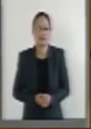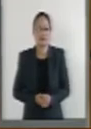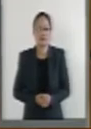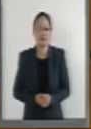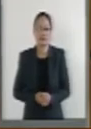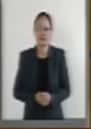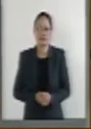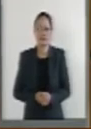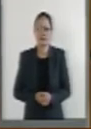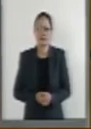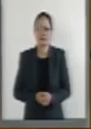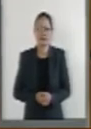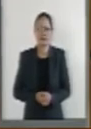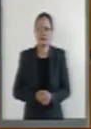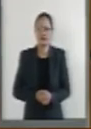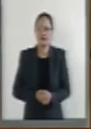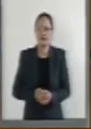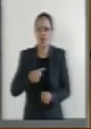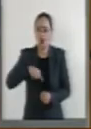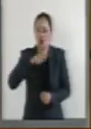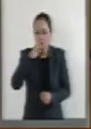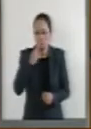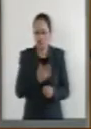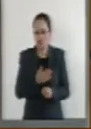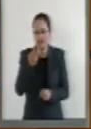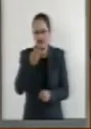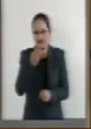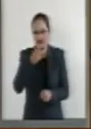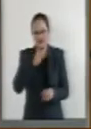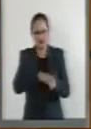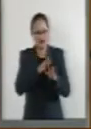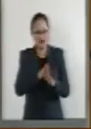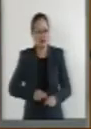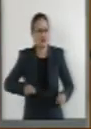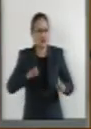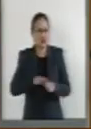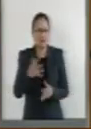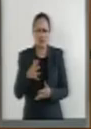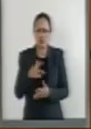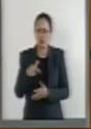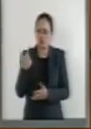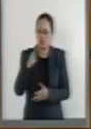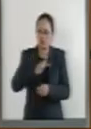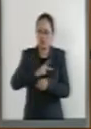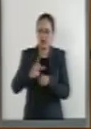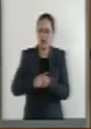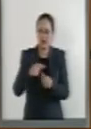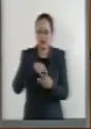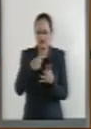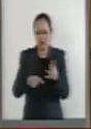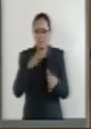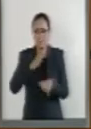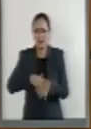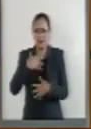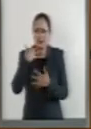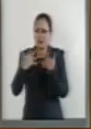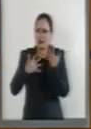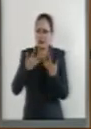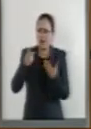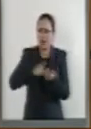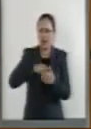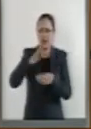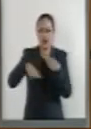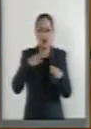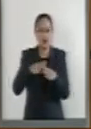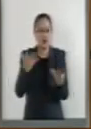de casi uno de los principales 12 países que más contaminan en el mundo.